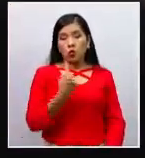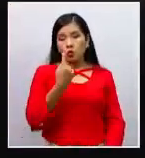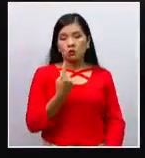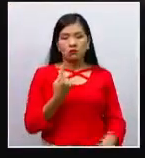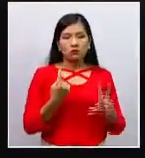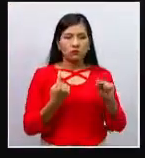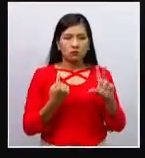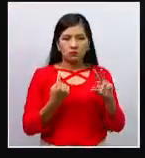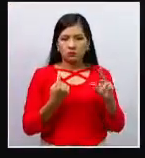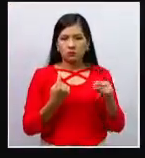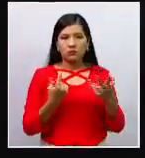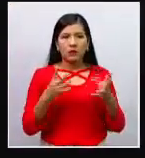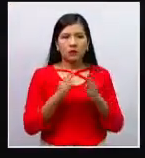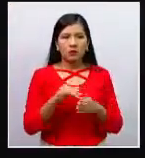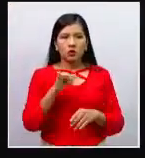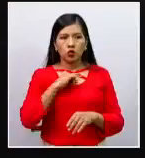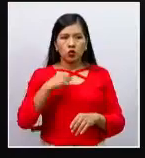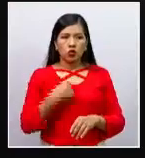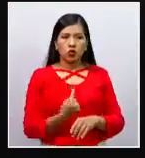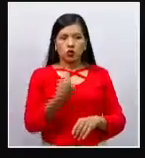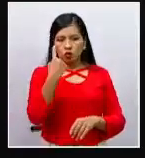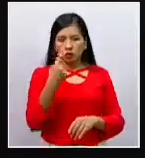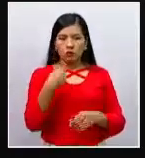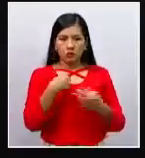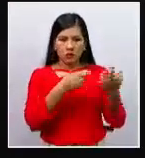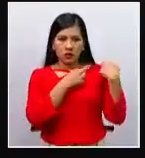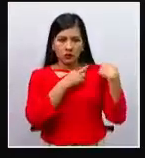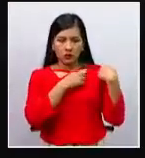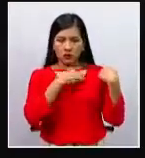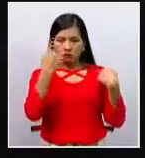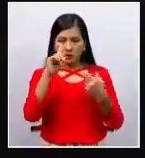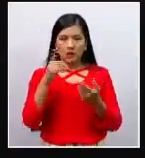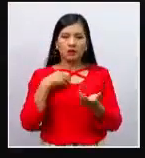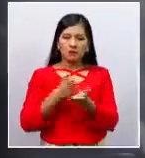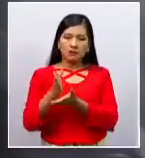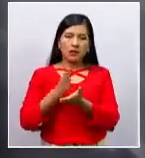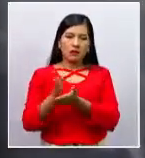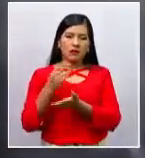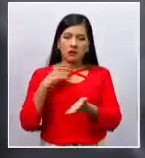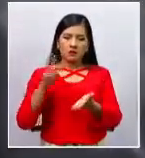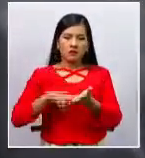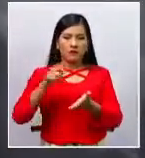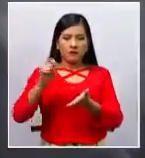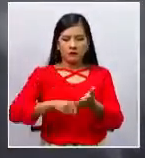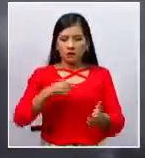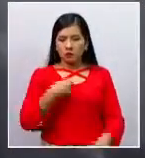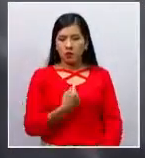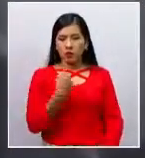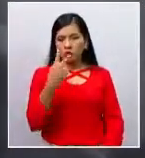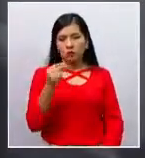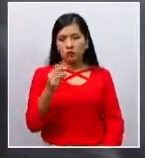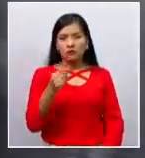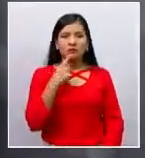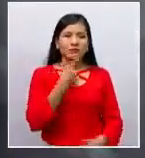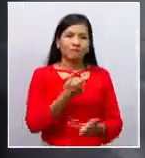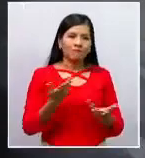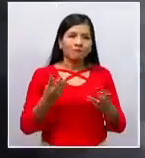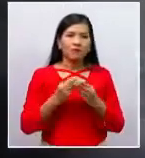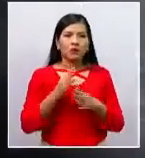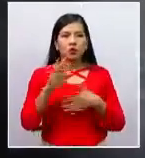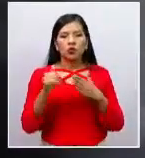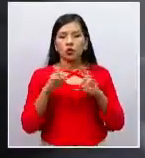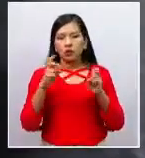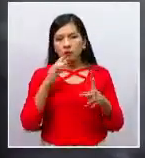la facultad o la persona máxima para autorizar. Eso fue su argumento. Sí, esto ya se hizo la apelación porque no estuvo de acuerdo